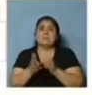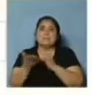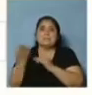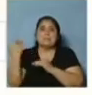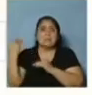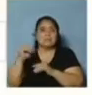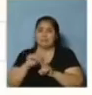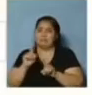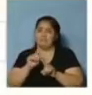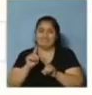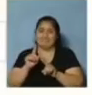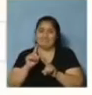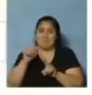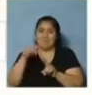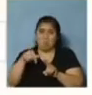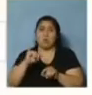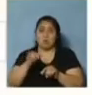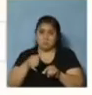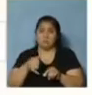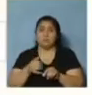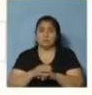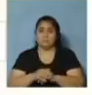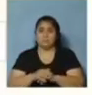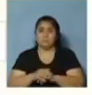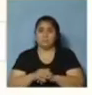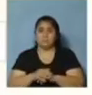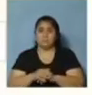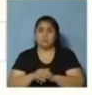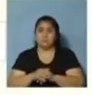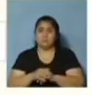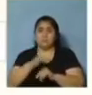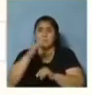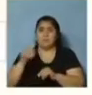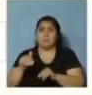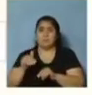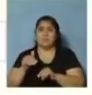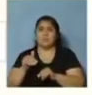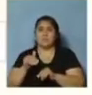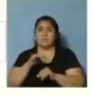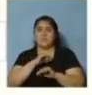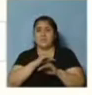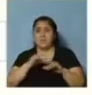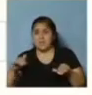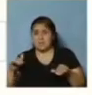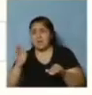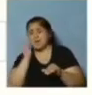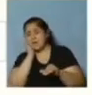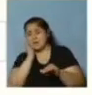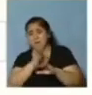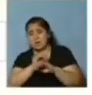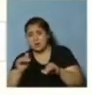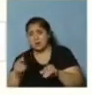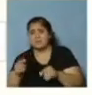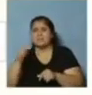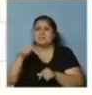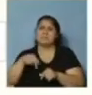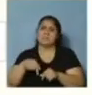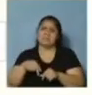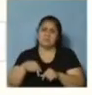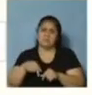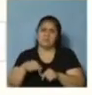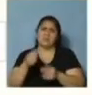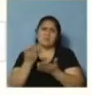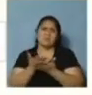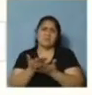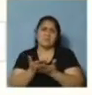anteriores no los habíamos notado. ¿Cuál es el porcentaje de ocupación de camas? No, nuestra demanda